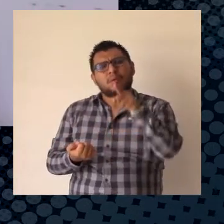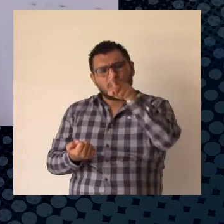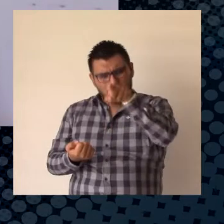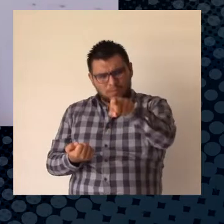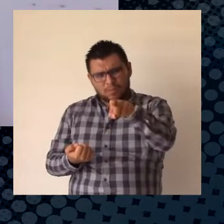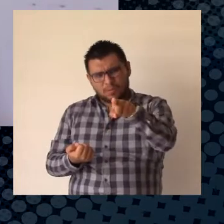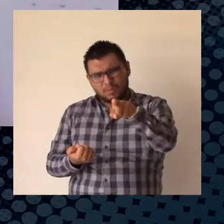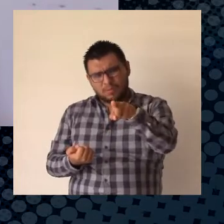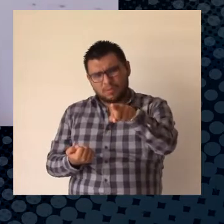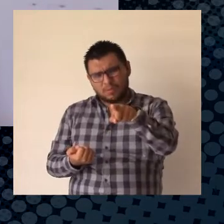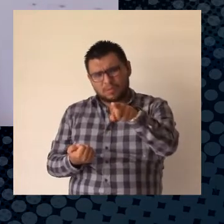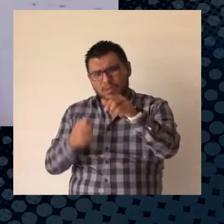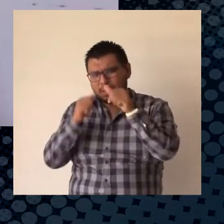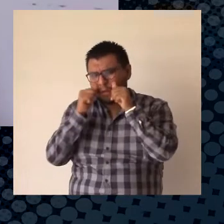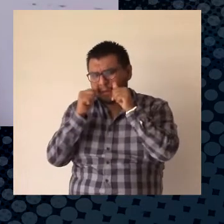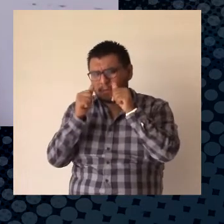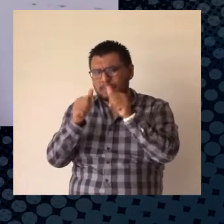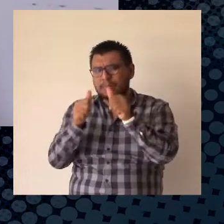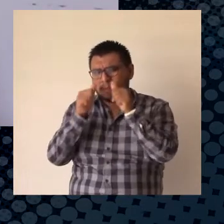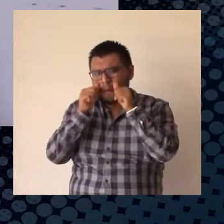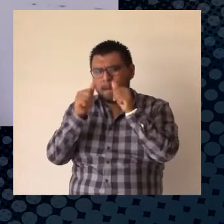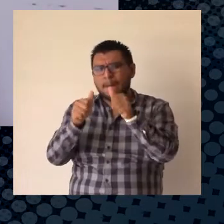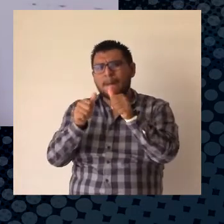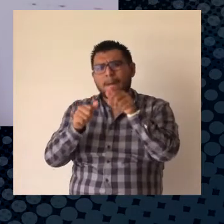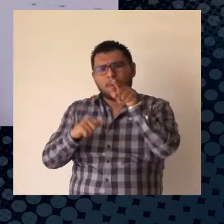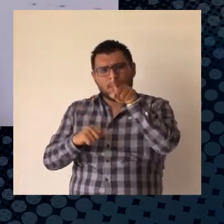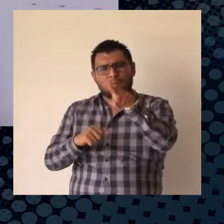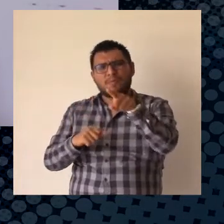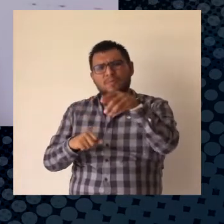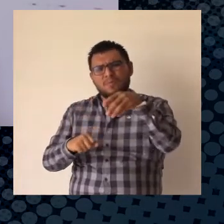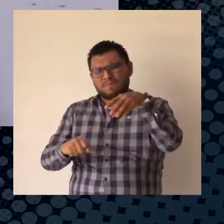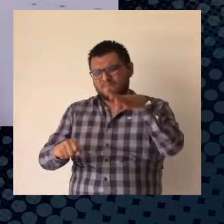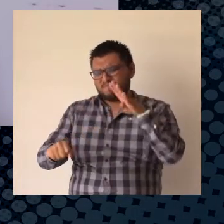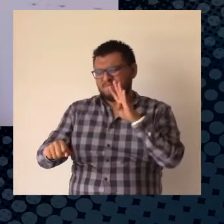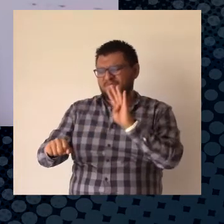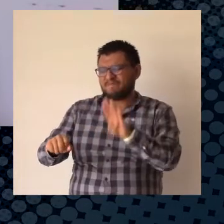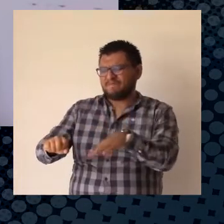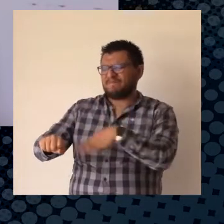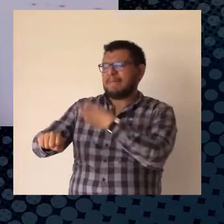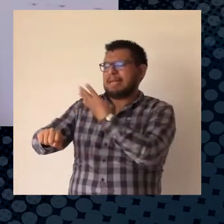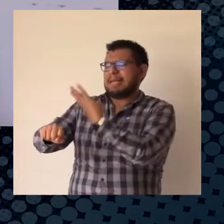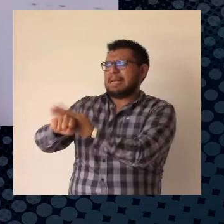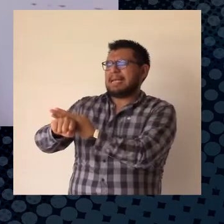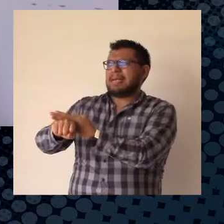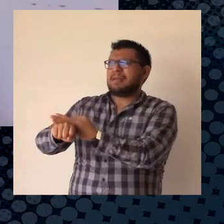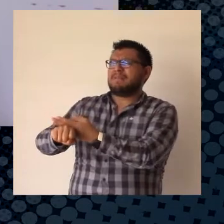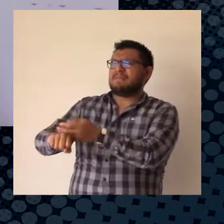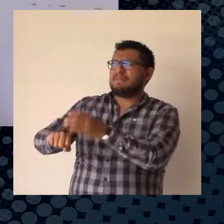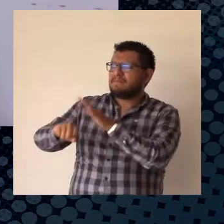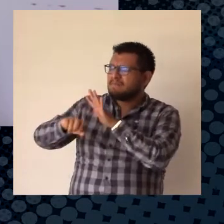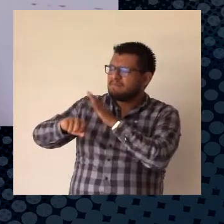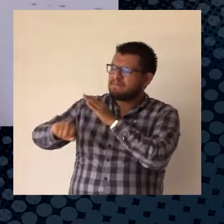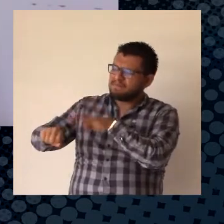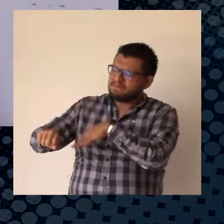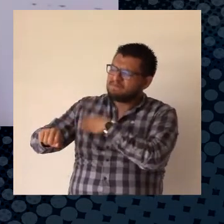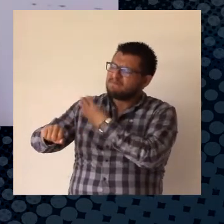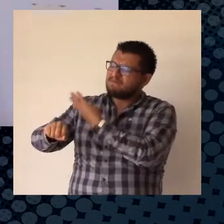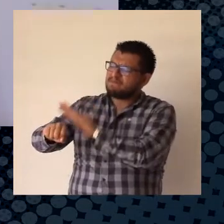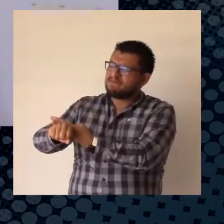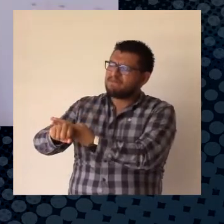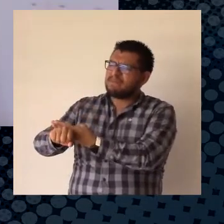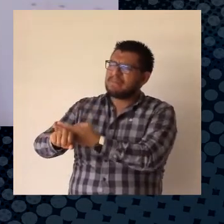usted, oiga bien esto, estará usted rechazando o resistiendo